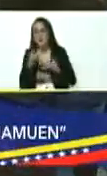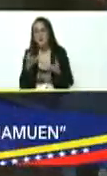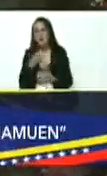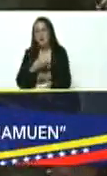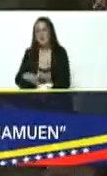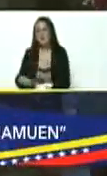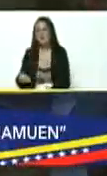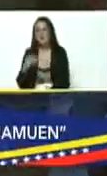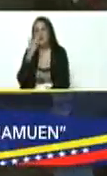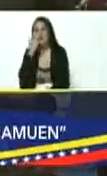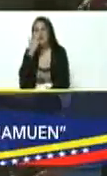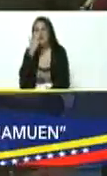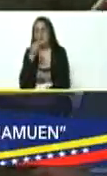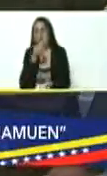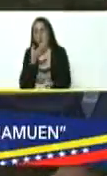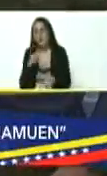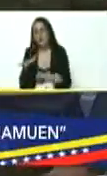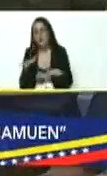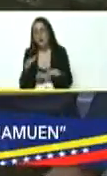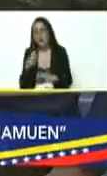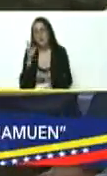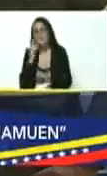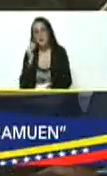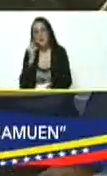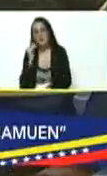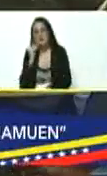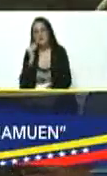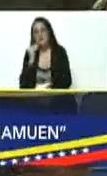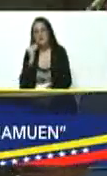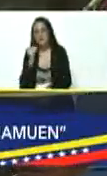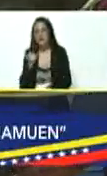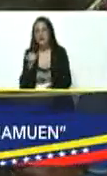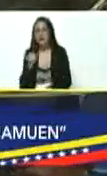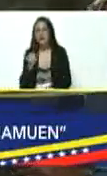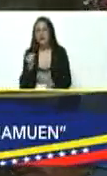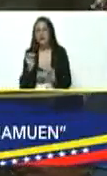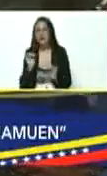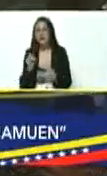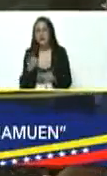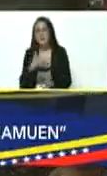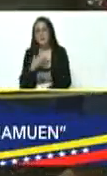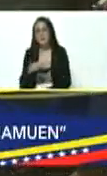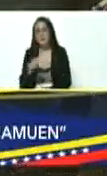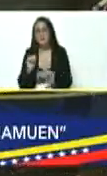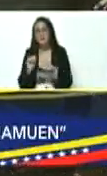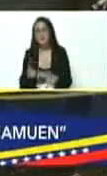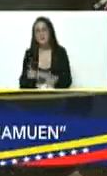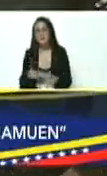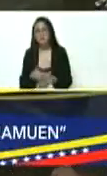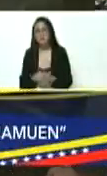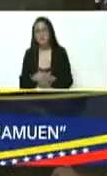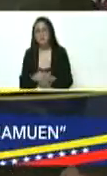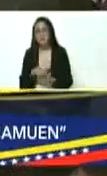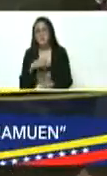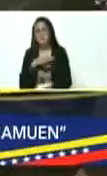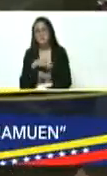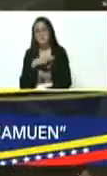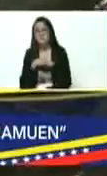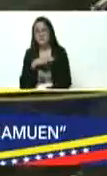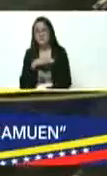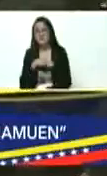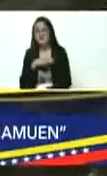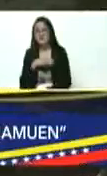presidente toda esa bonita experiencia que nosotros tuvimos desde que el presidente lanzó esta misión